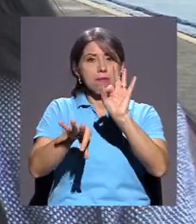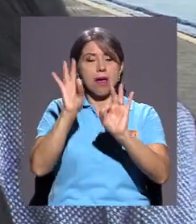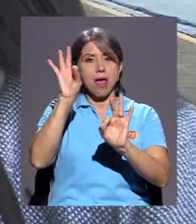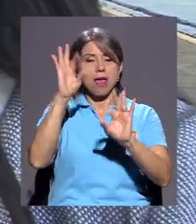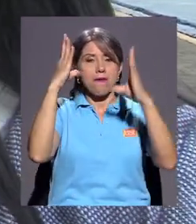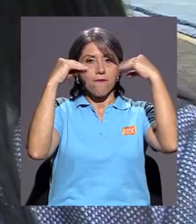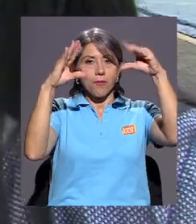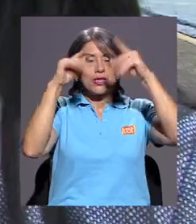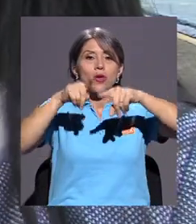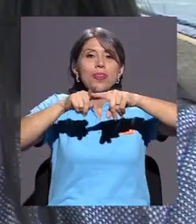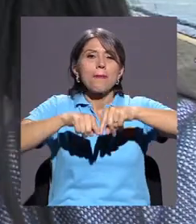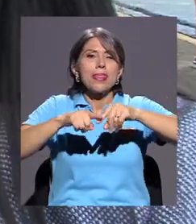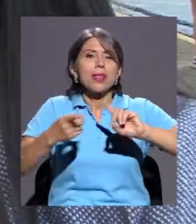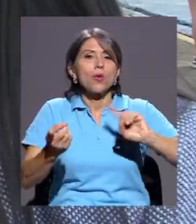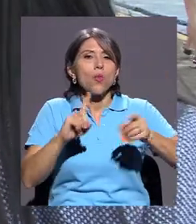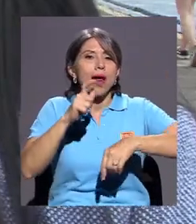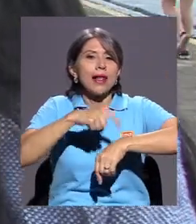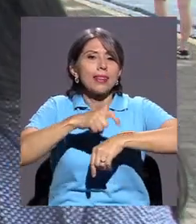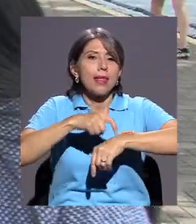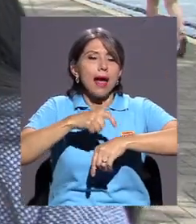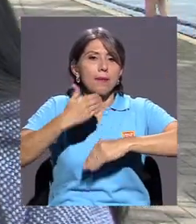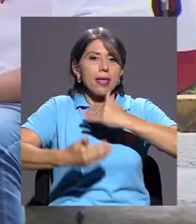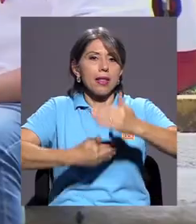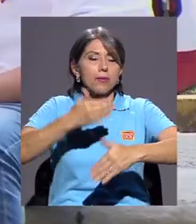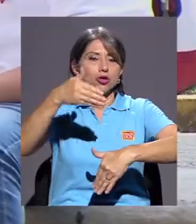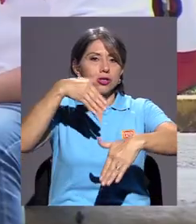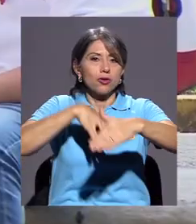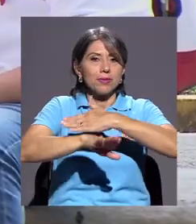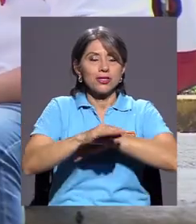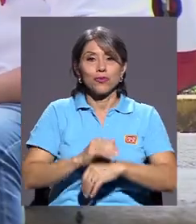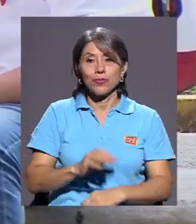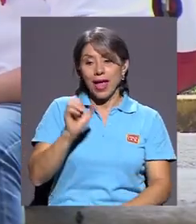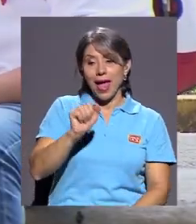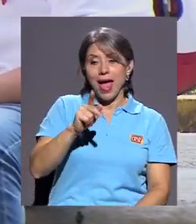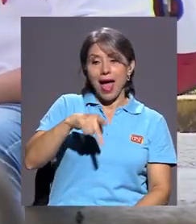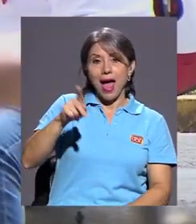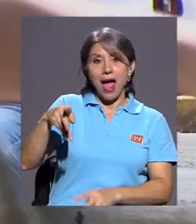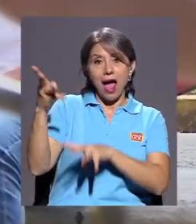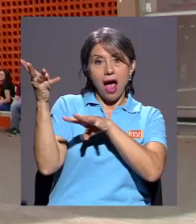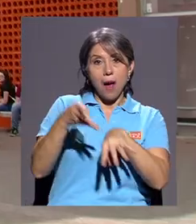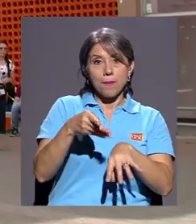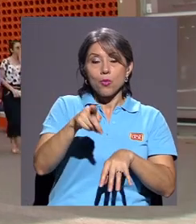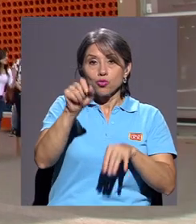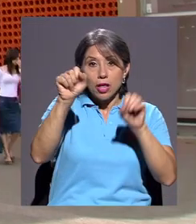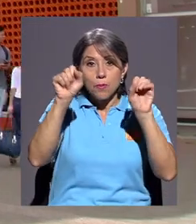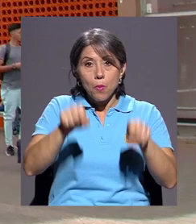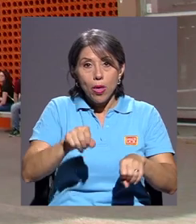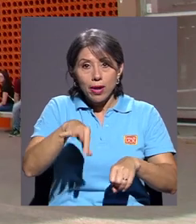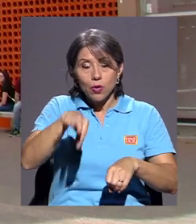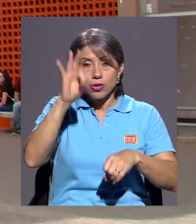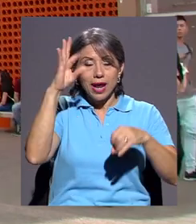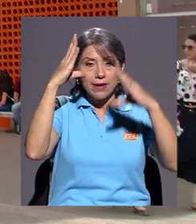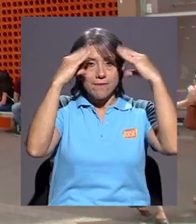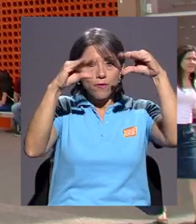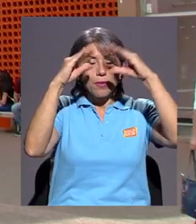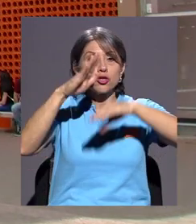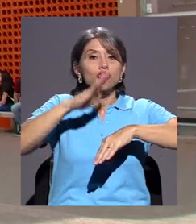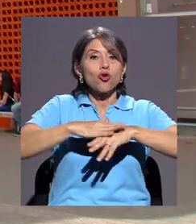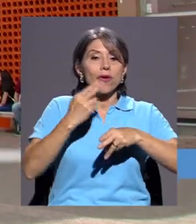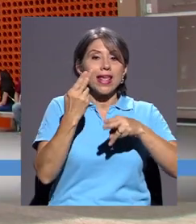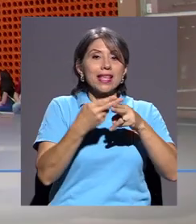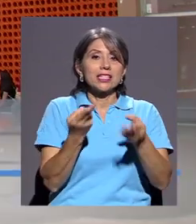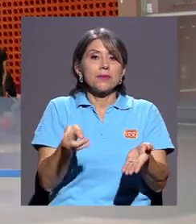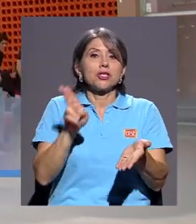la etapa del proceso de admisión en el que se encuentra. En la aplicación, usted podrá encontrar información sobre